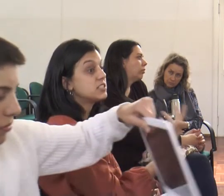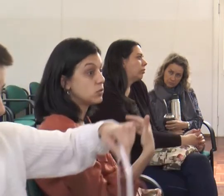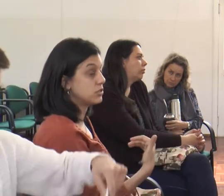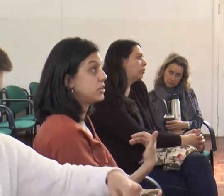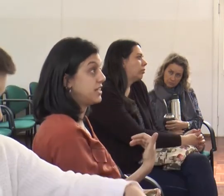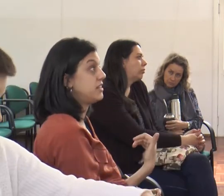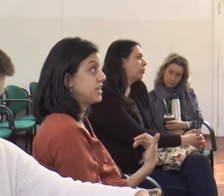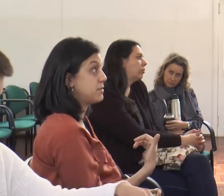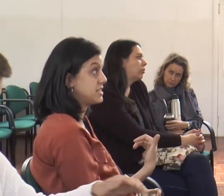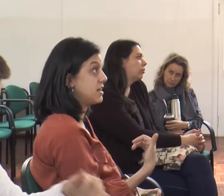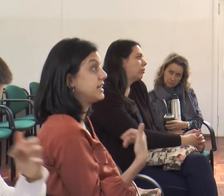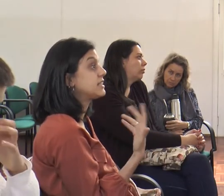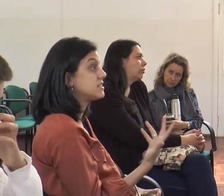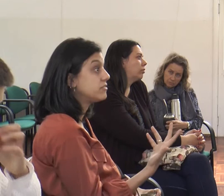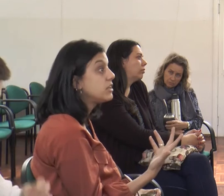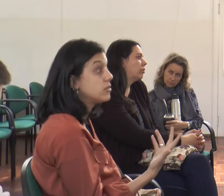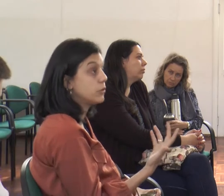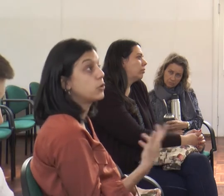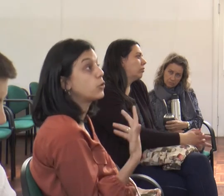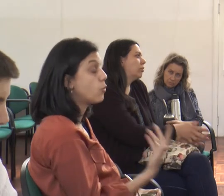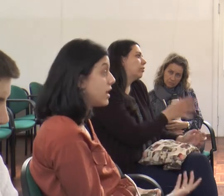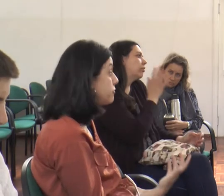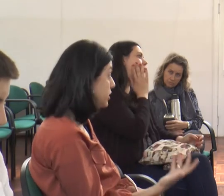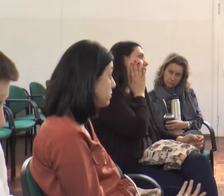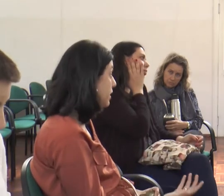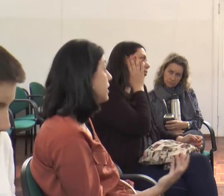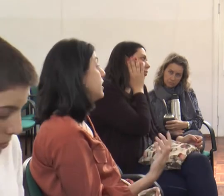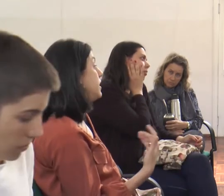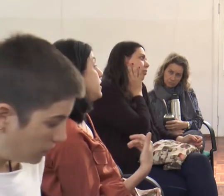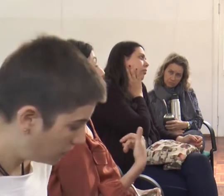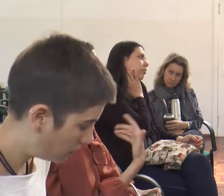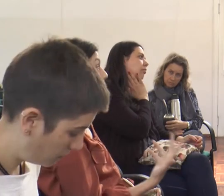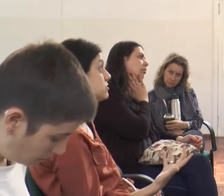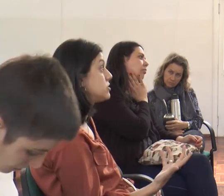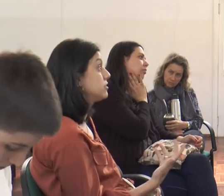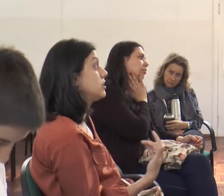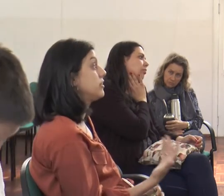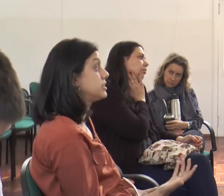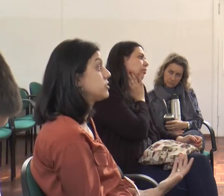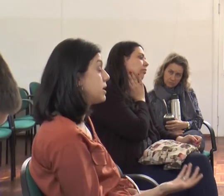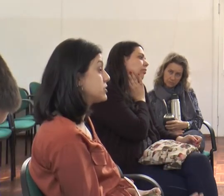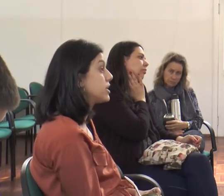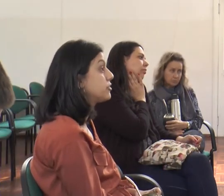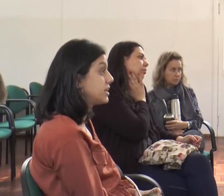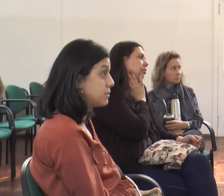no las situaciones de discapacidad. En este sentido, bueno, Uruguay firma una convención de los derechos de las personas con